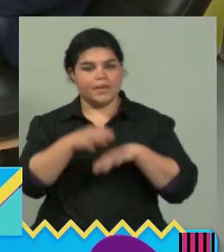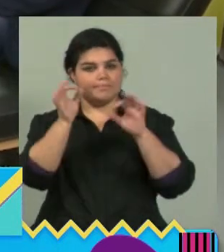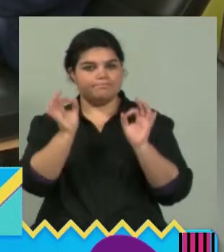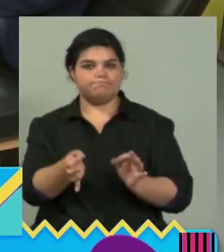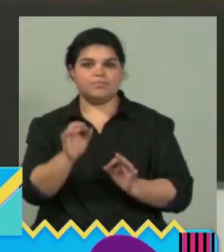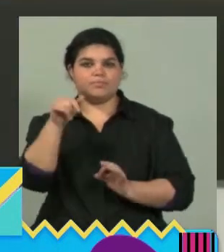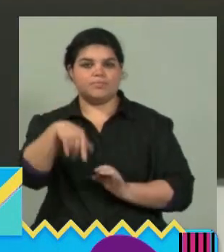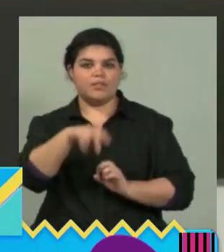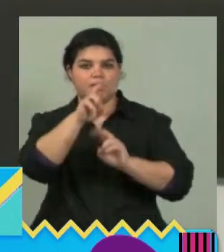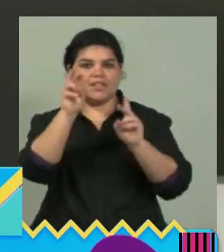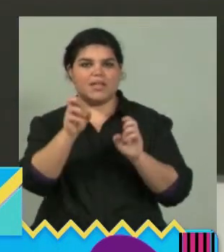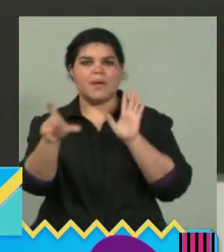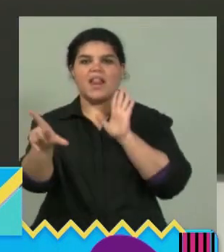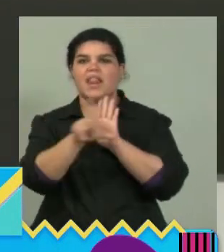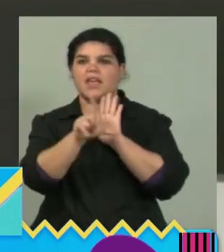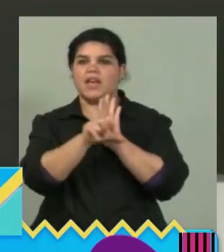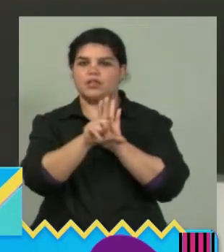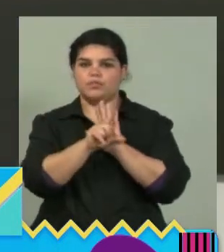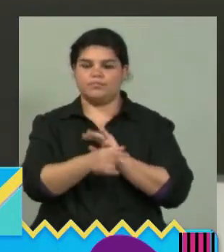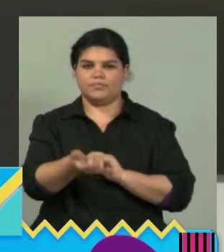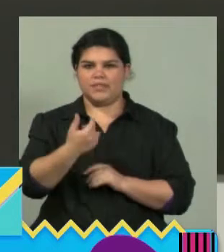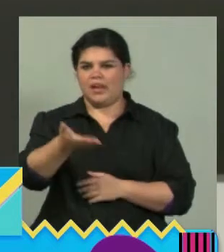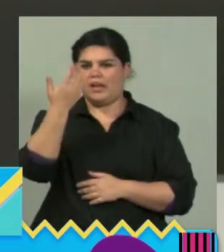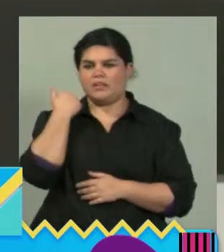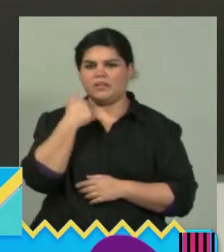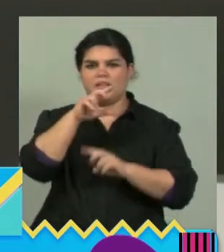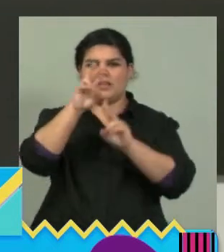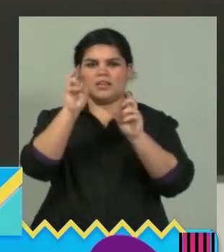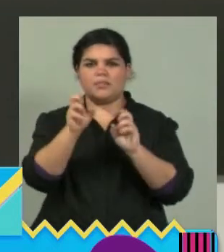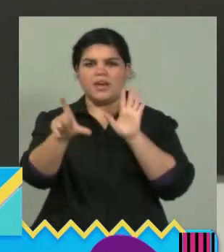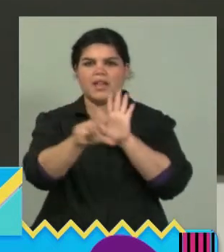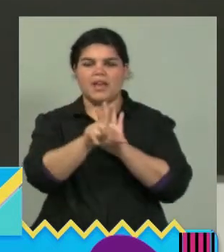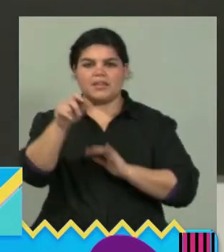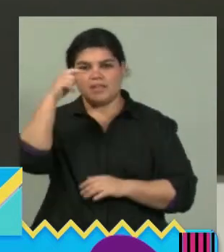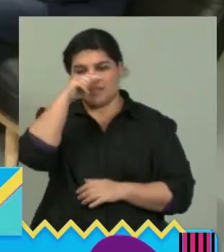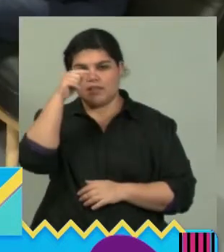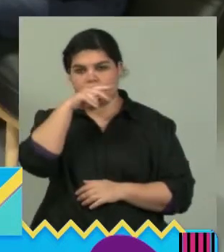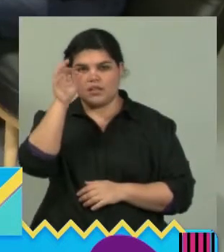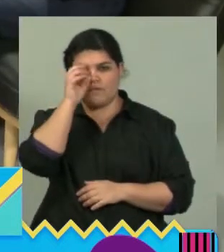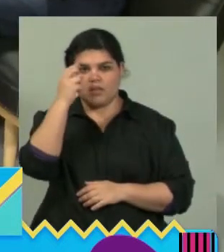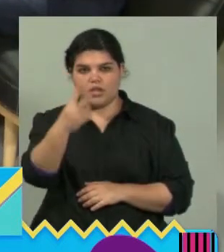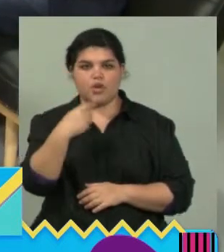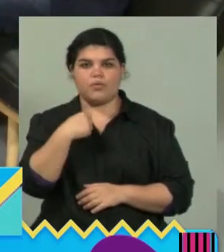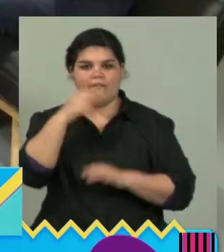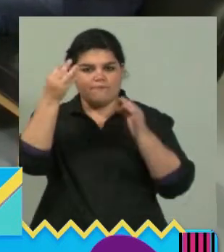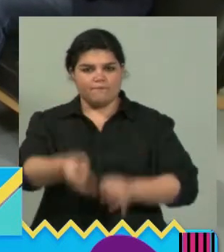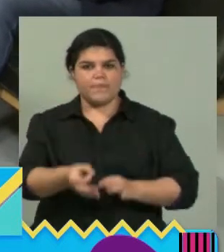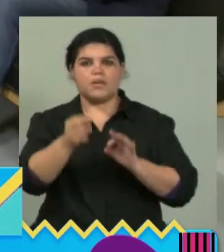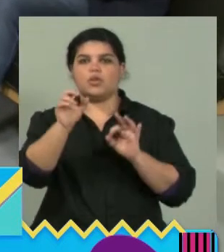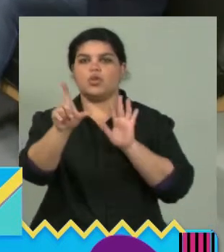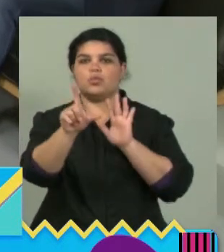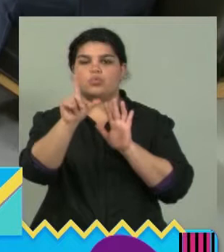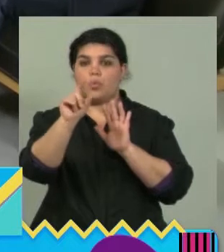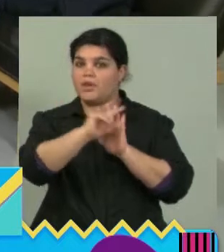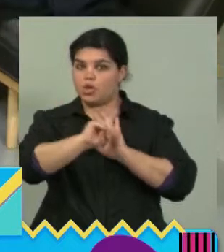meternos entonces en el tema de legislación. Recién nos íbamos al corte hablando de la ley 7722. No la nombrábamos específicamente, pero la